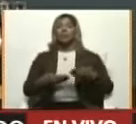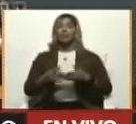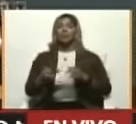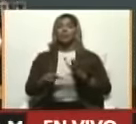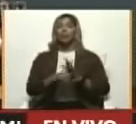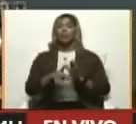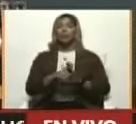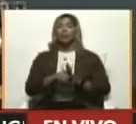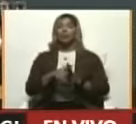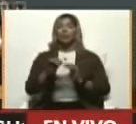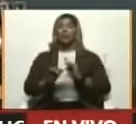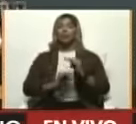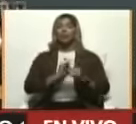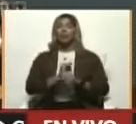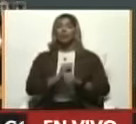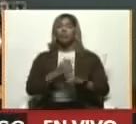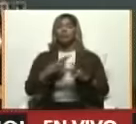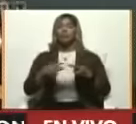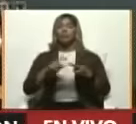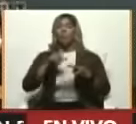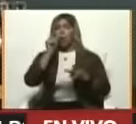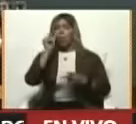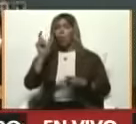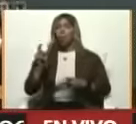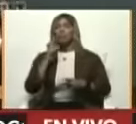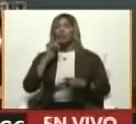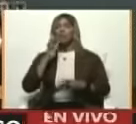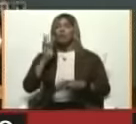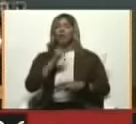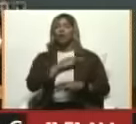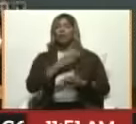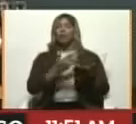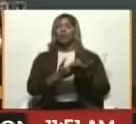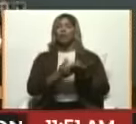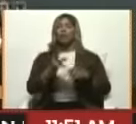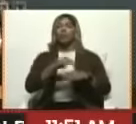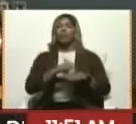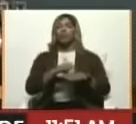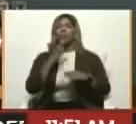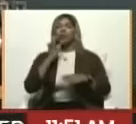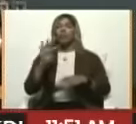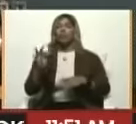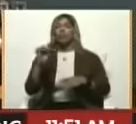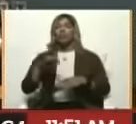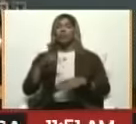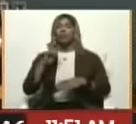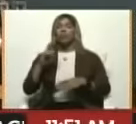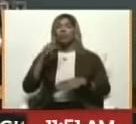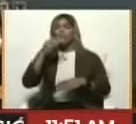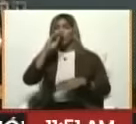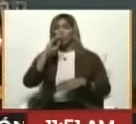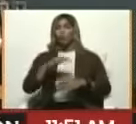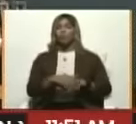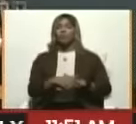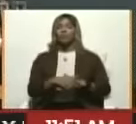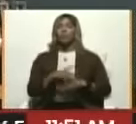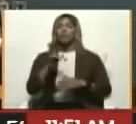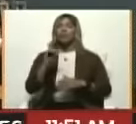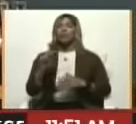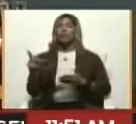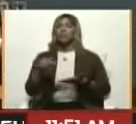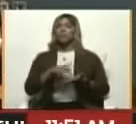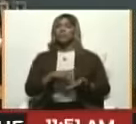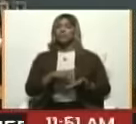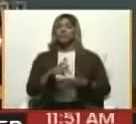Internacional, Dixon Fuentes Guzmán, que es fiscal jefe de la Escuela Nacional de la Fiscalía General de la República de Cuba, que también está aquí